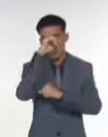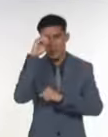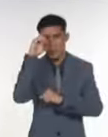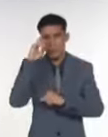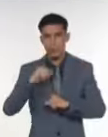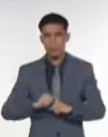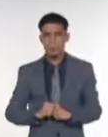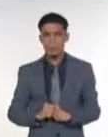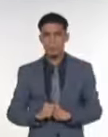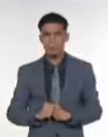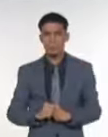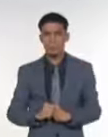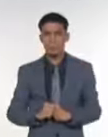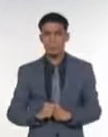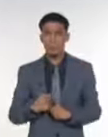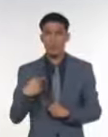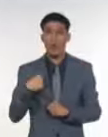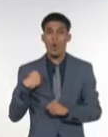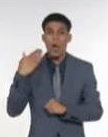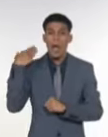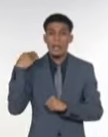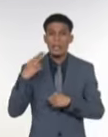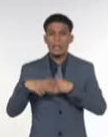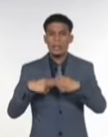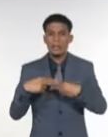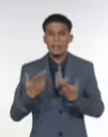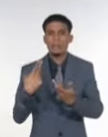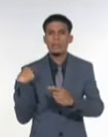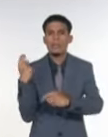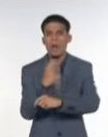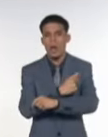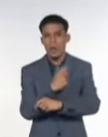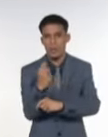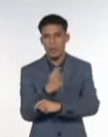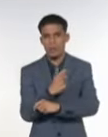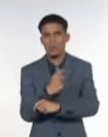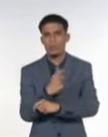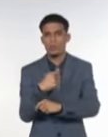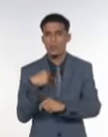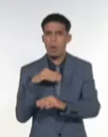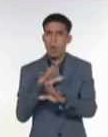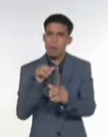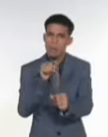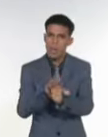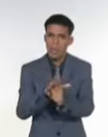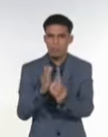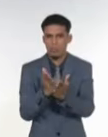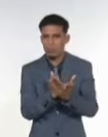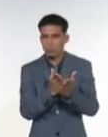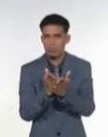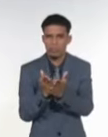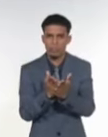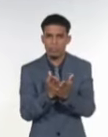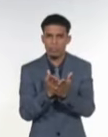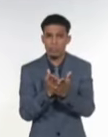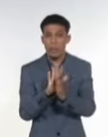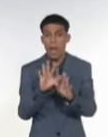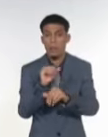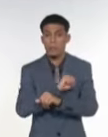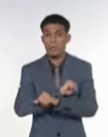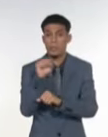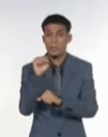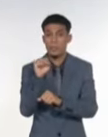un principio lo que quería era ser maestro y llegó, me fui a estudiar y me gradué y a partir de ahí